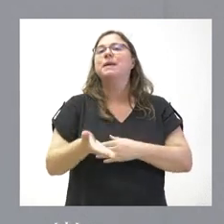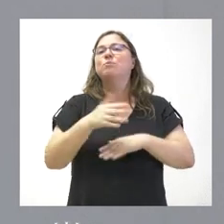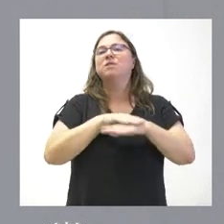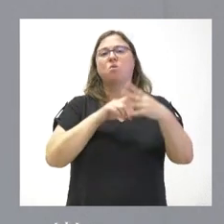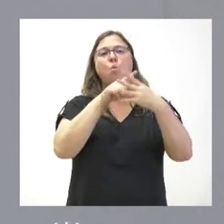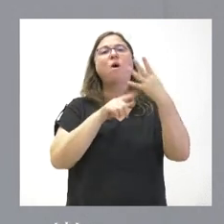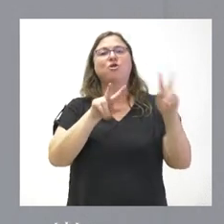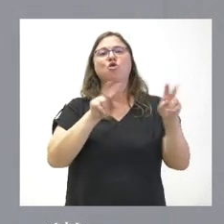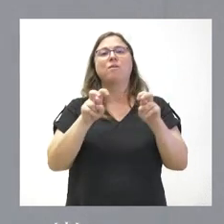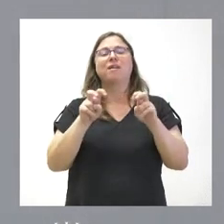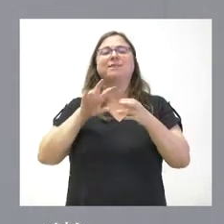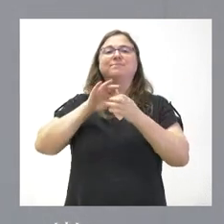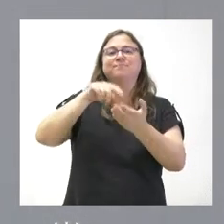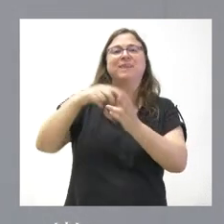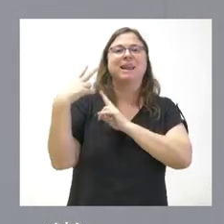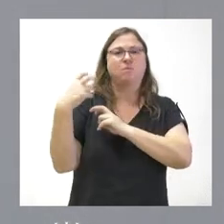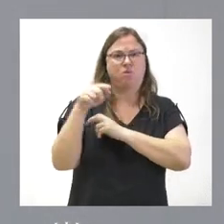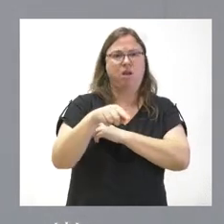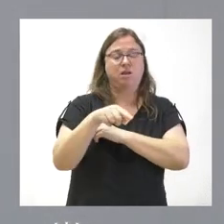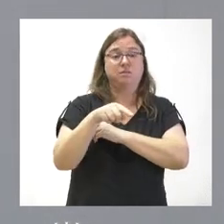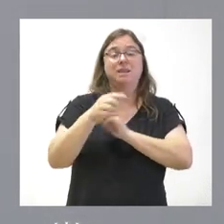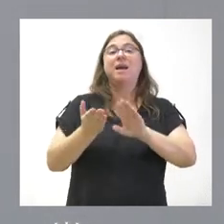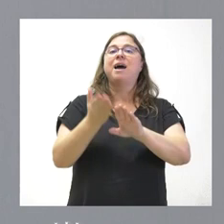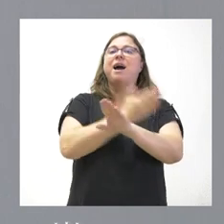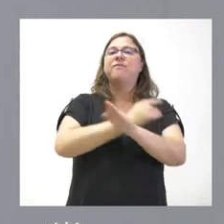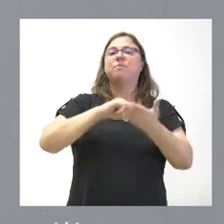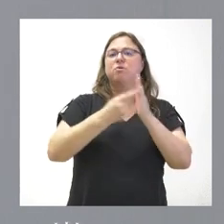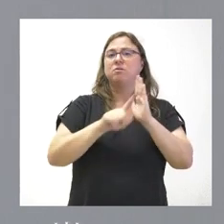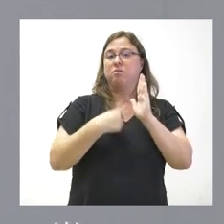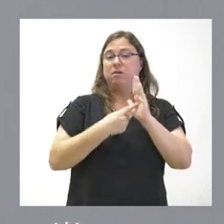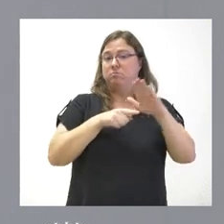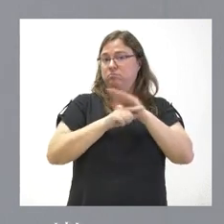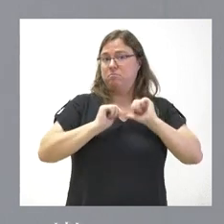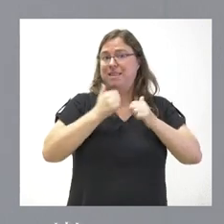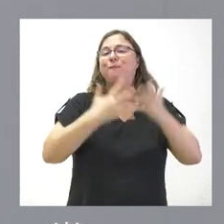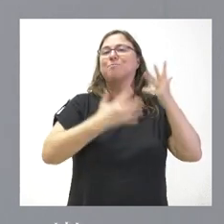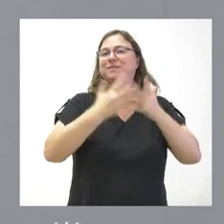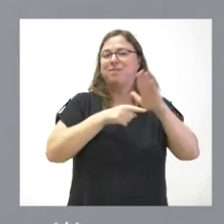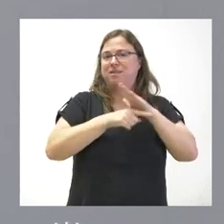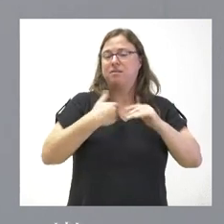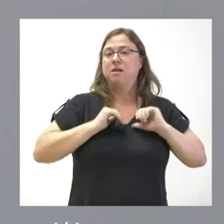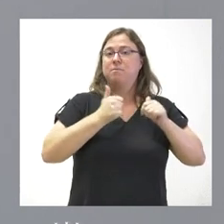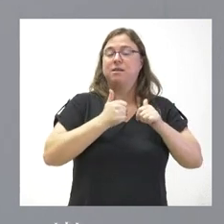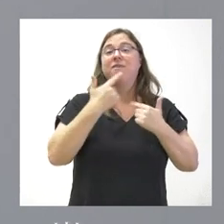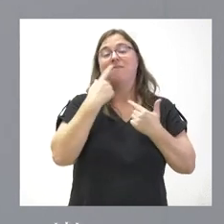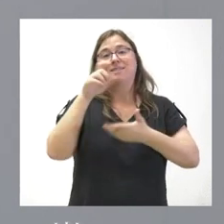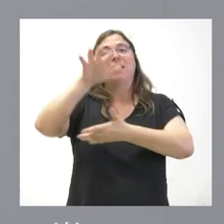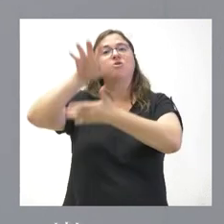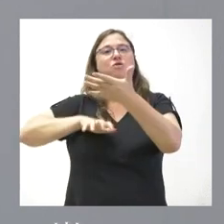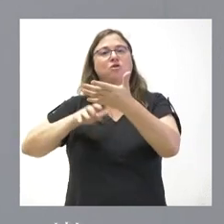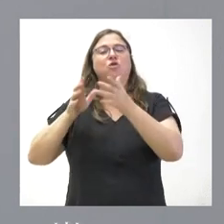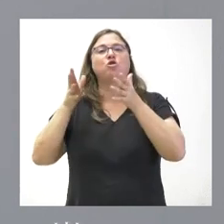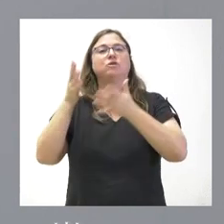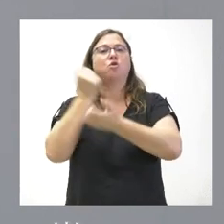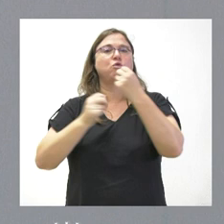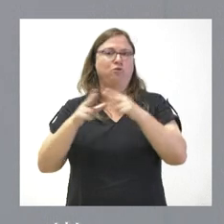novedades tributarias que se incorporan en este anteproyecto de ley que inicia ahora su tramitación administrativa con el informe del Consejo económico y social la